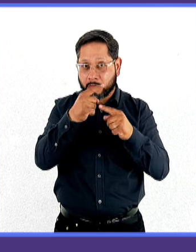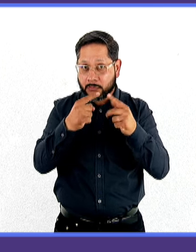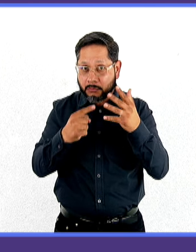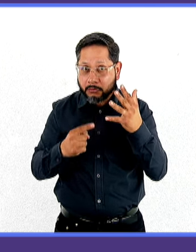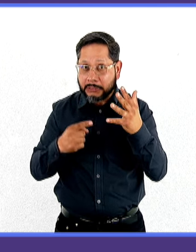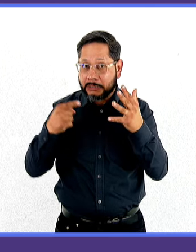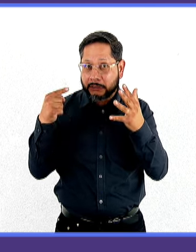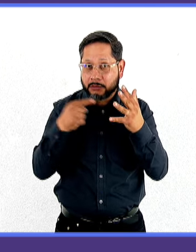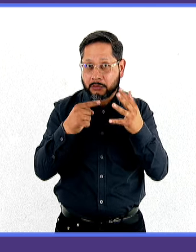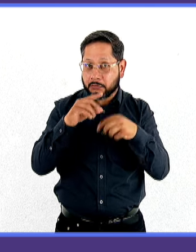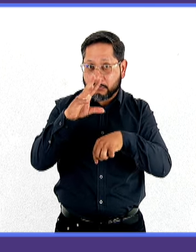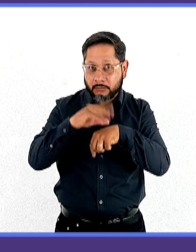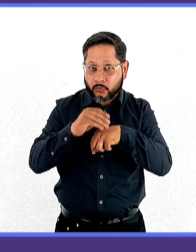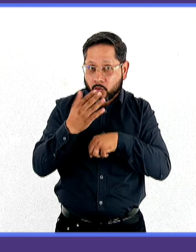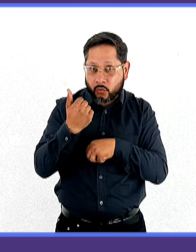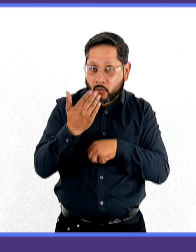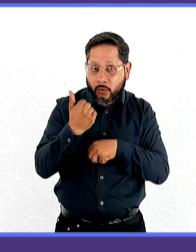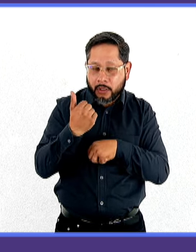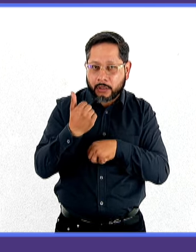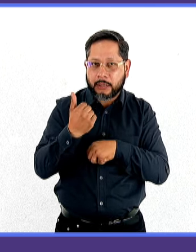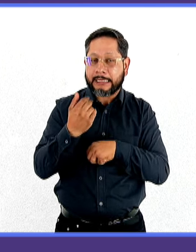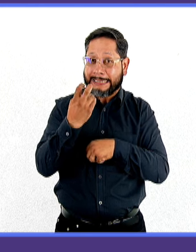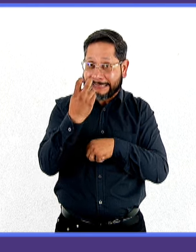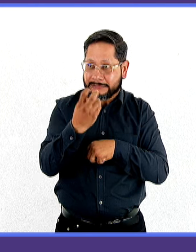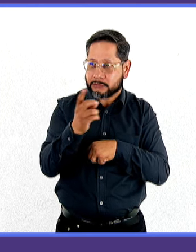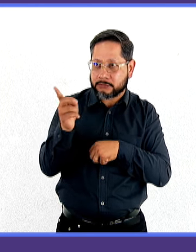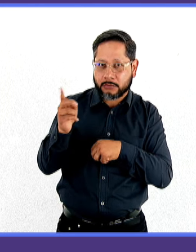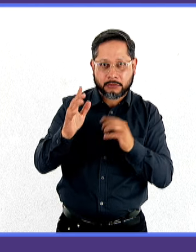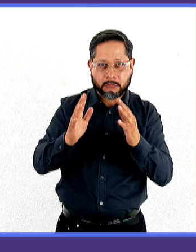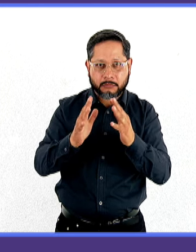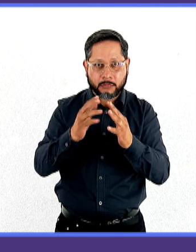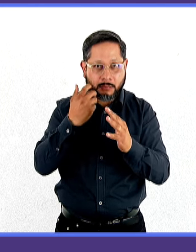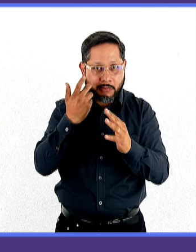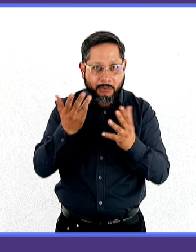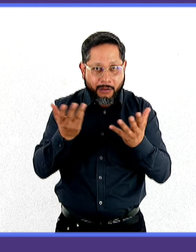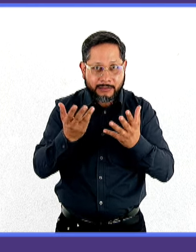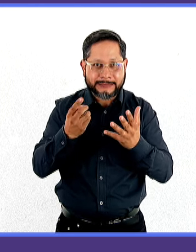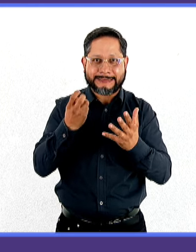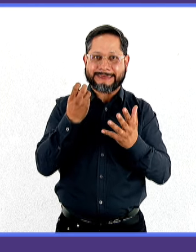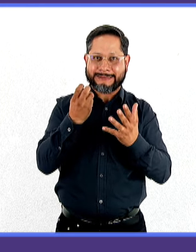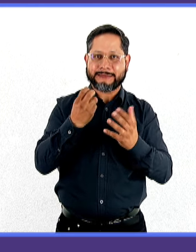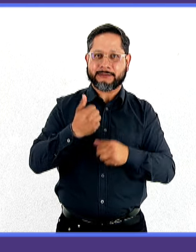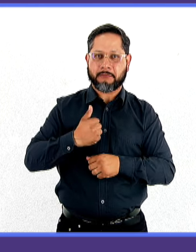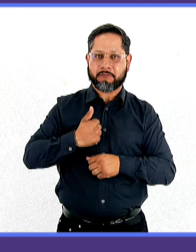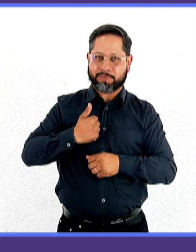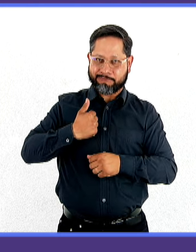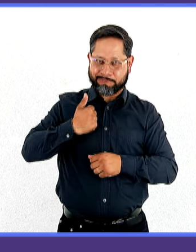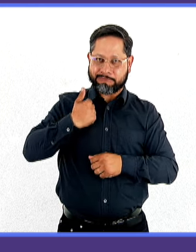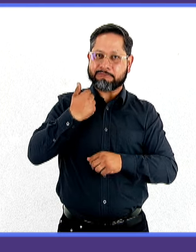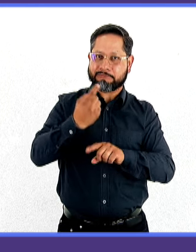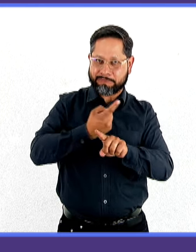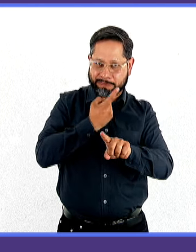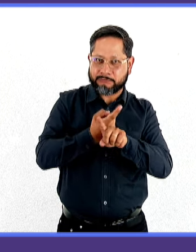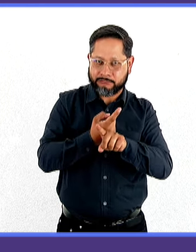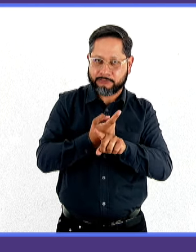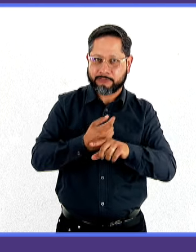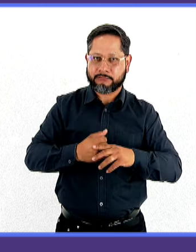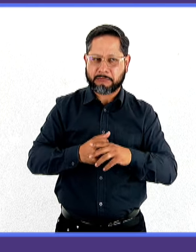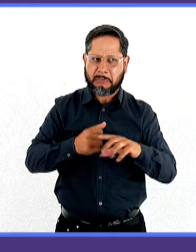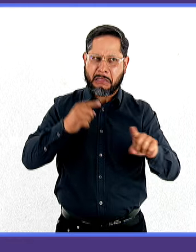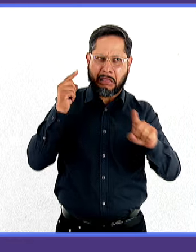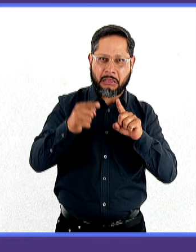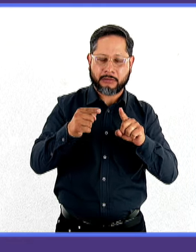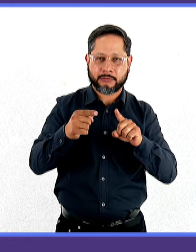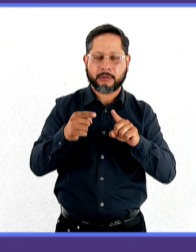ocurre sin el consentimiento de quienes participan se incurre en violencia sexual